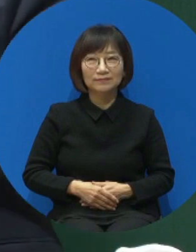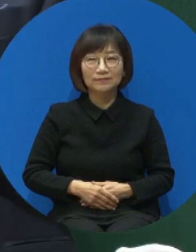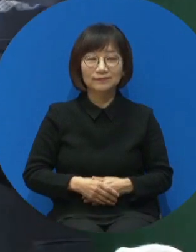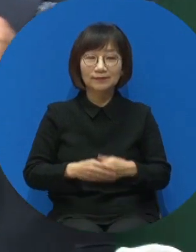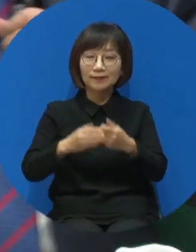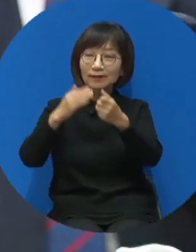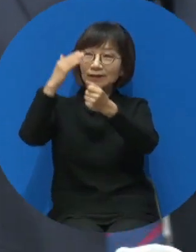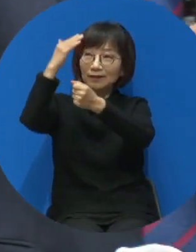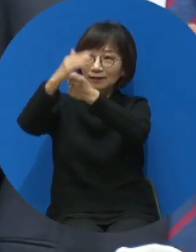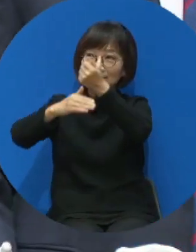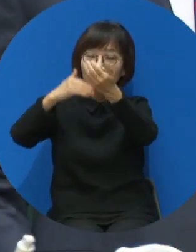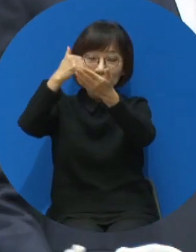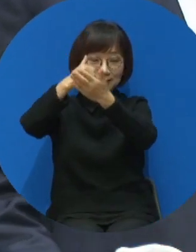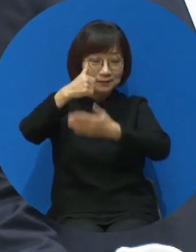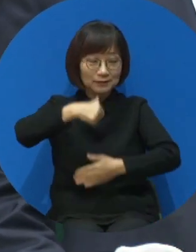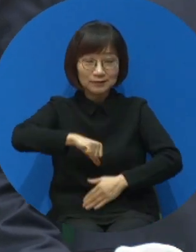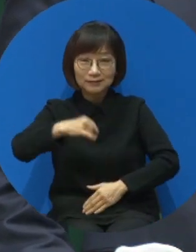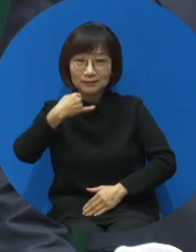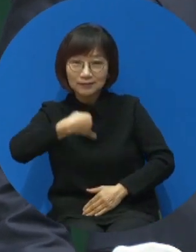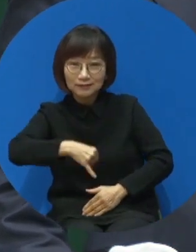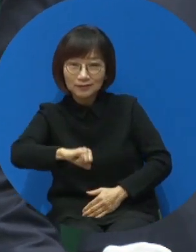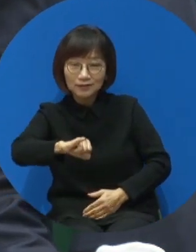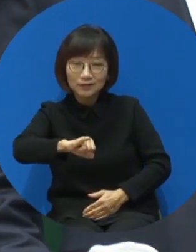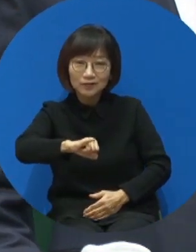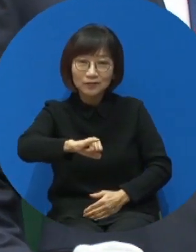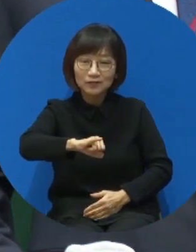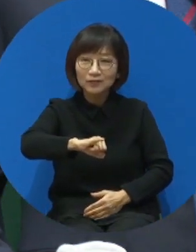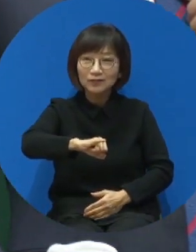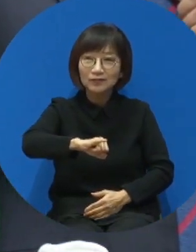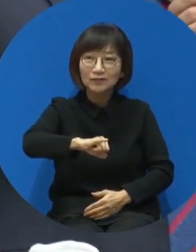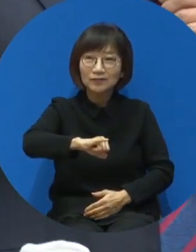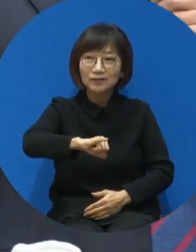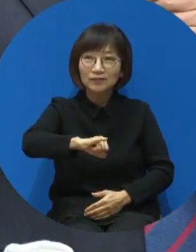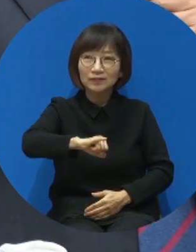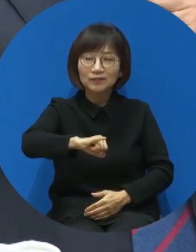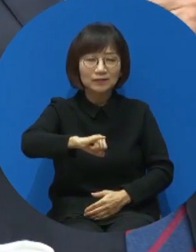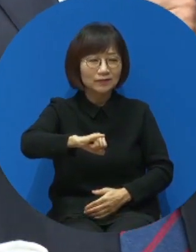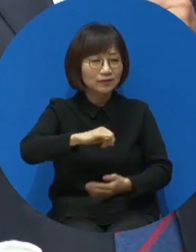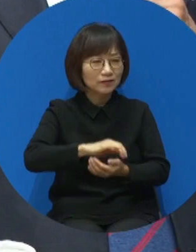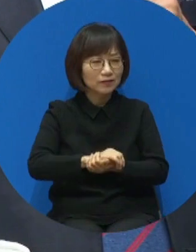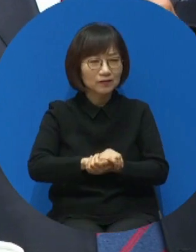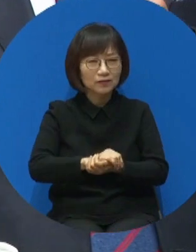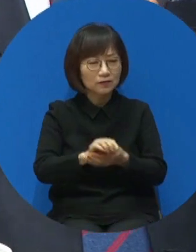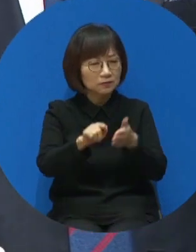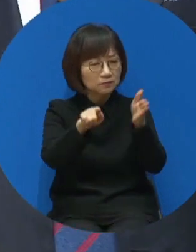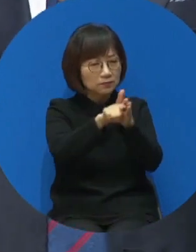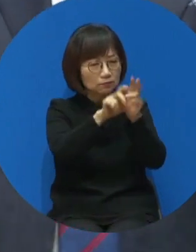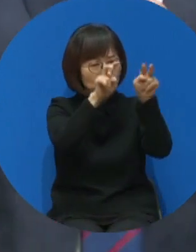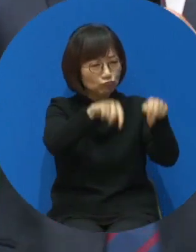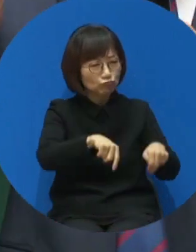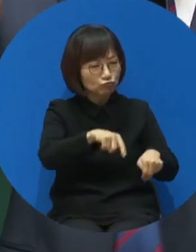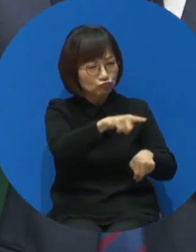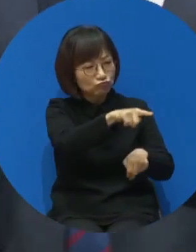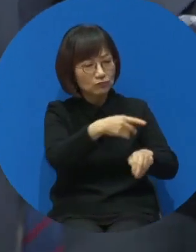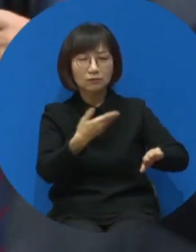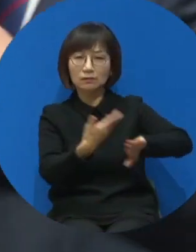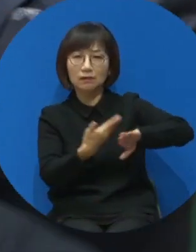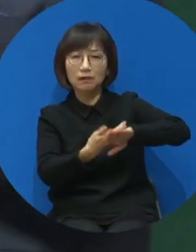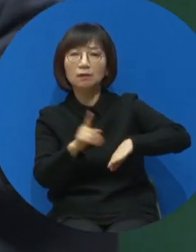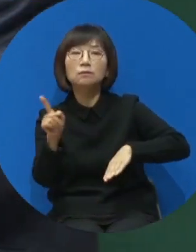ahora un año que es lo que hacen los hijos de dios primero de 500 316 2 jamás el de ningún